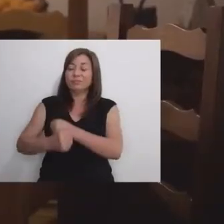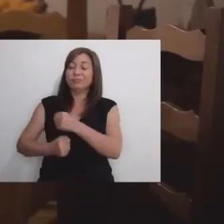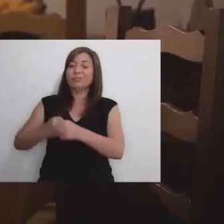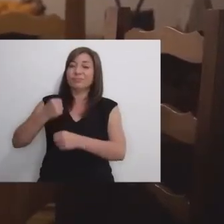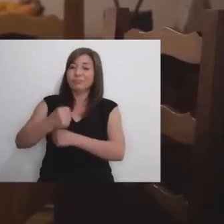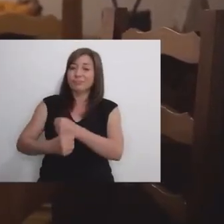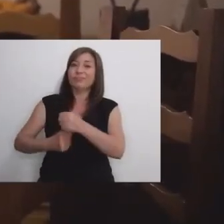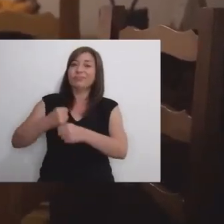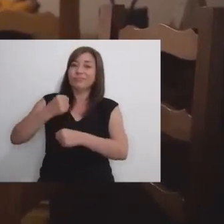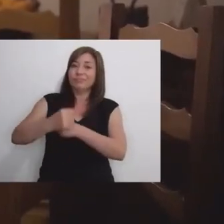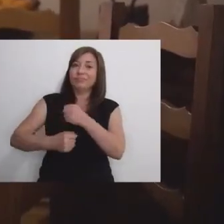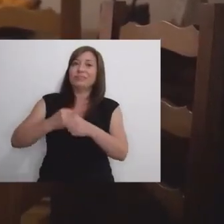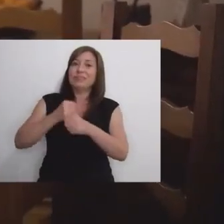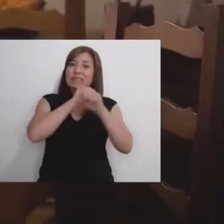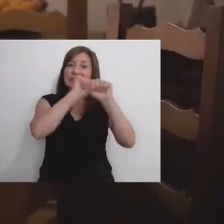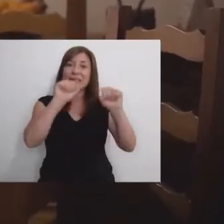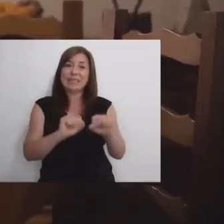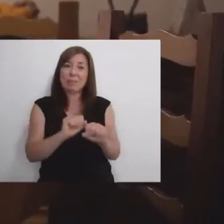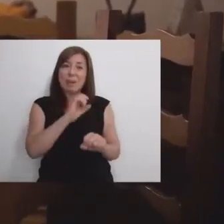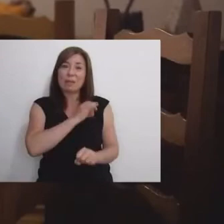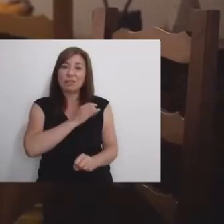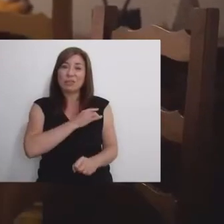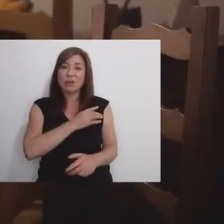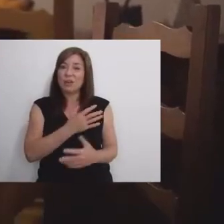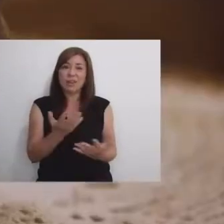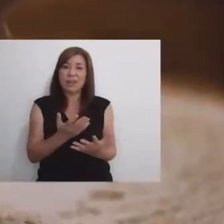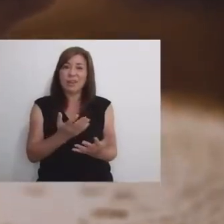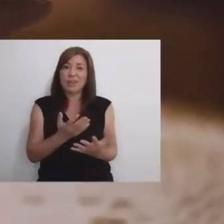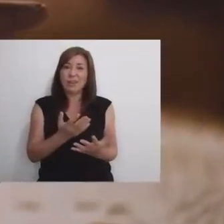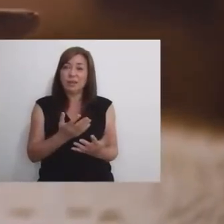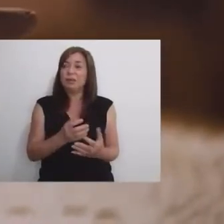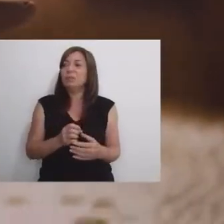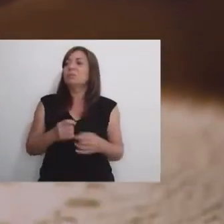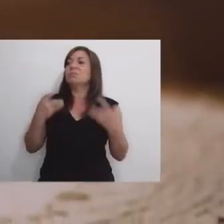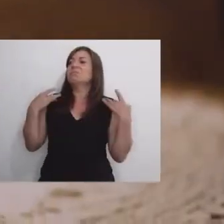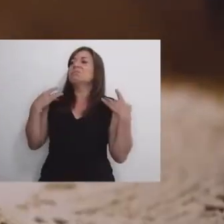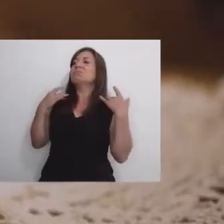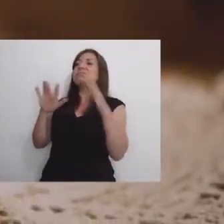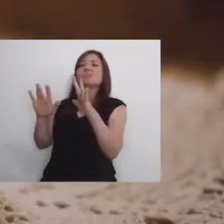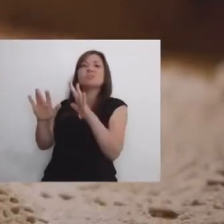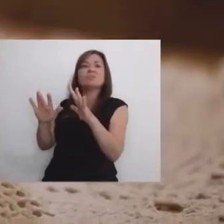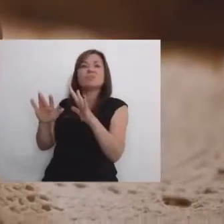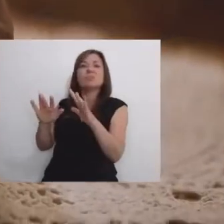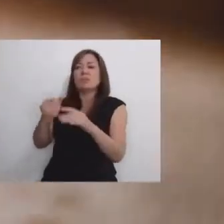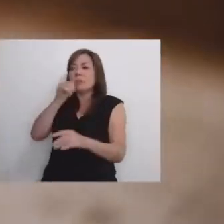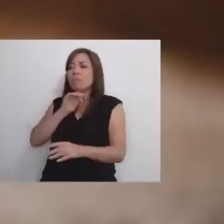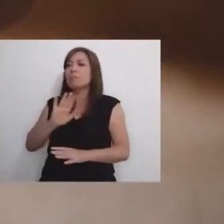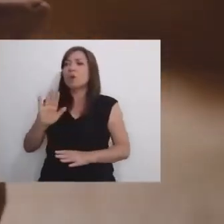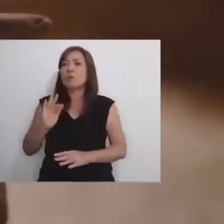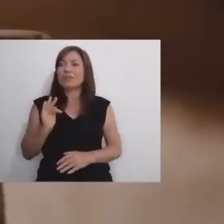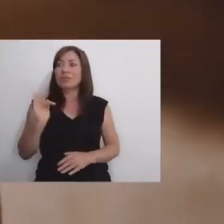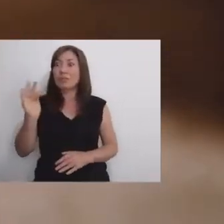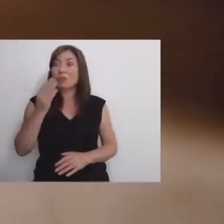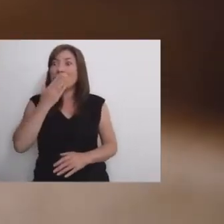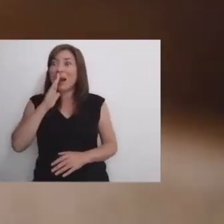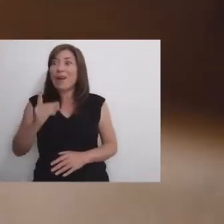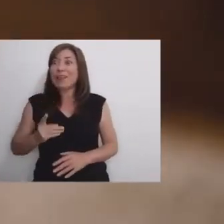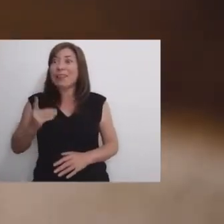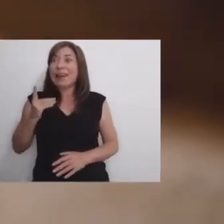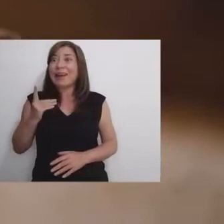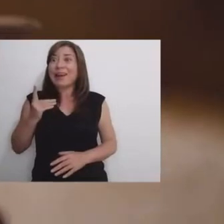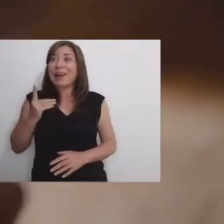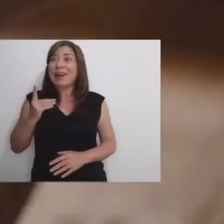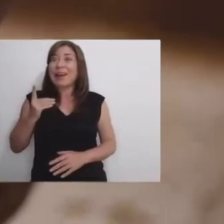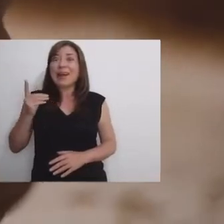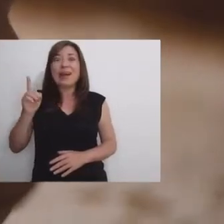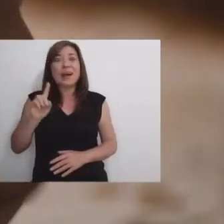Durante décadas, tuvimos un sistema de pensiones basado en rascarnos con nuestras propias uñas, con la promesa de obtener una vida